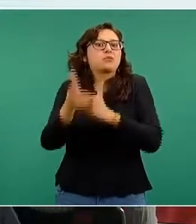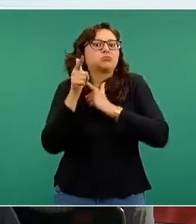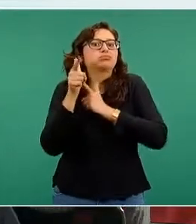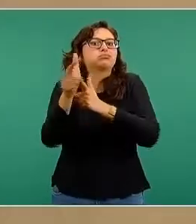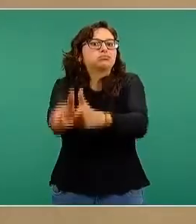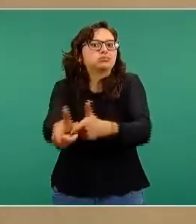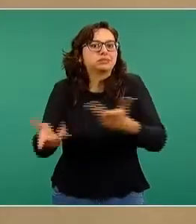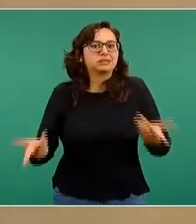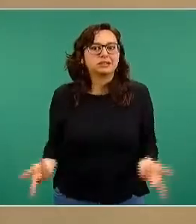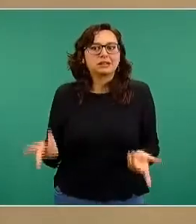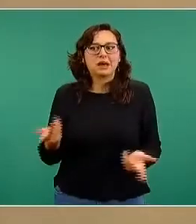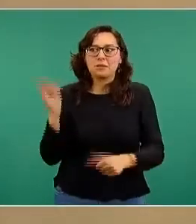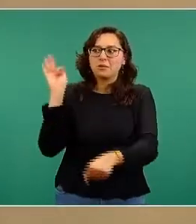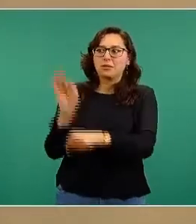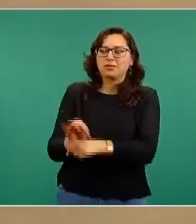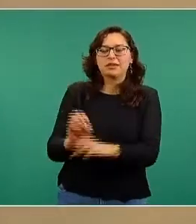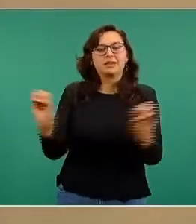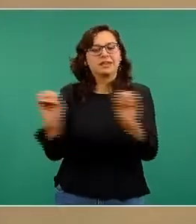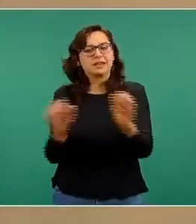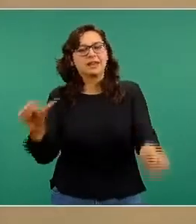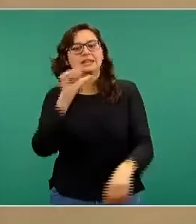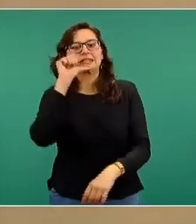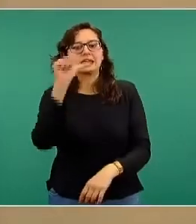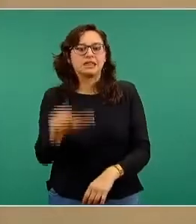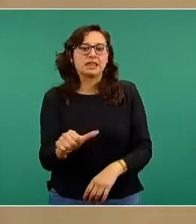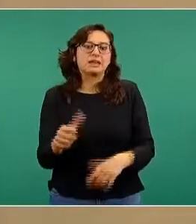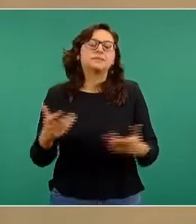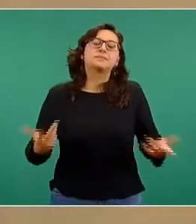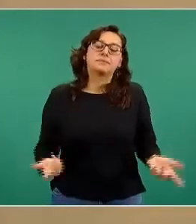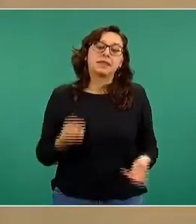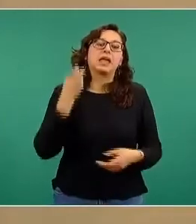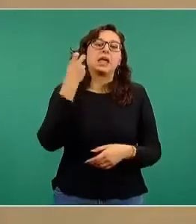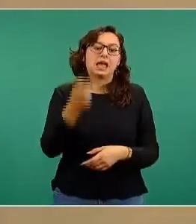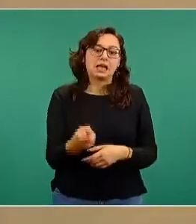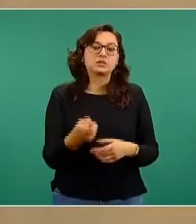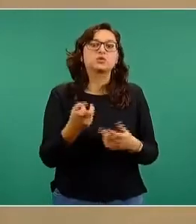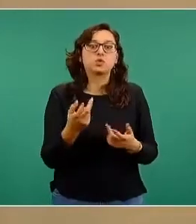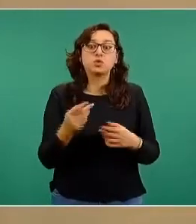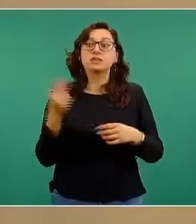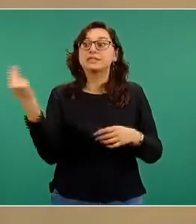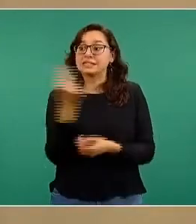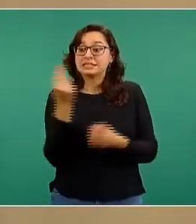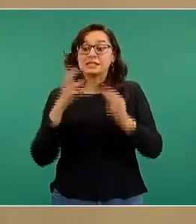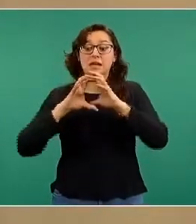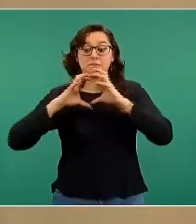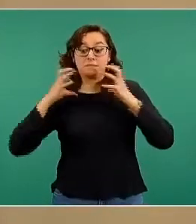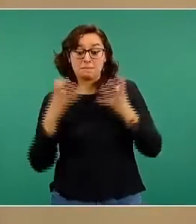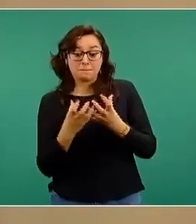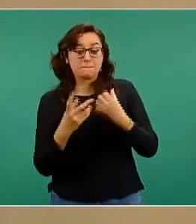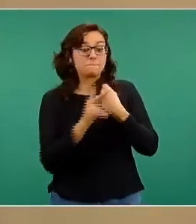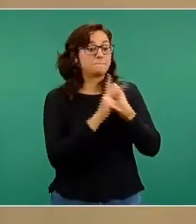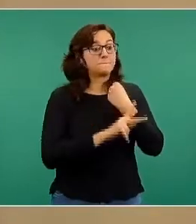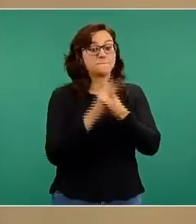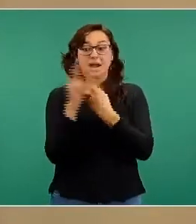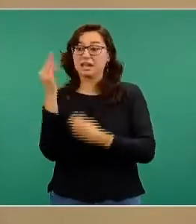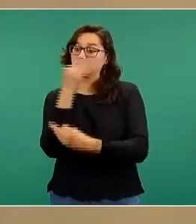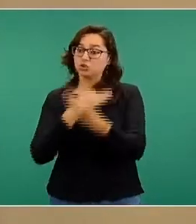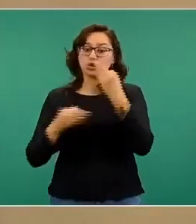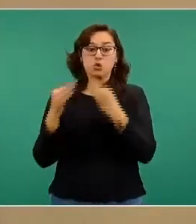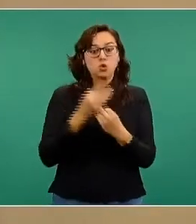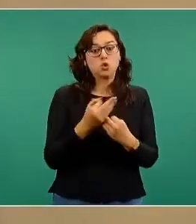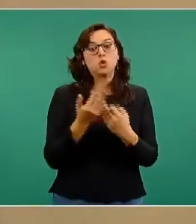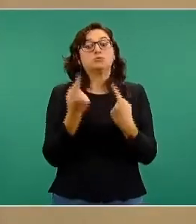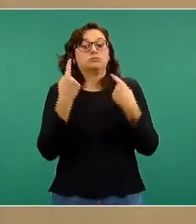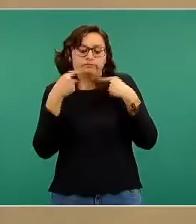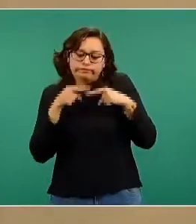tiempo si no logramos que en forma más o menos sincrónica los países del mundo